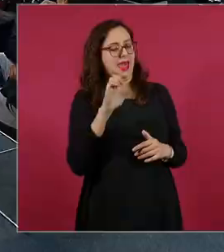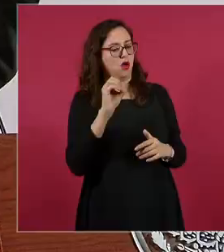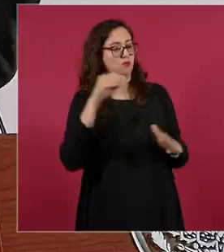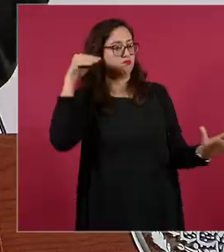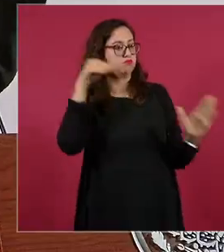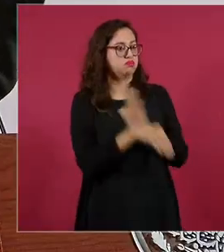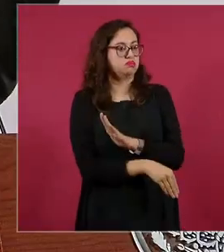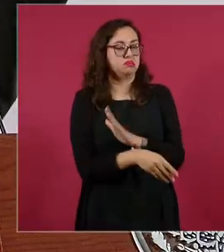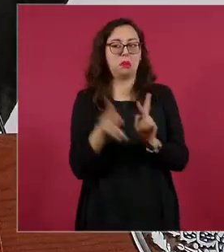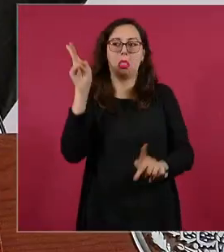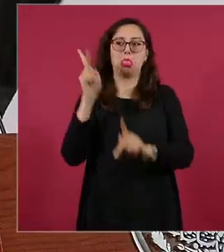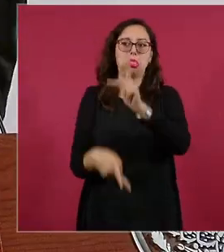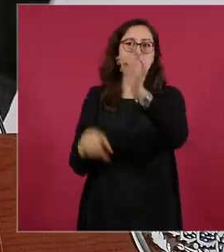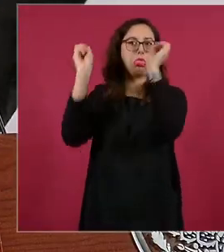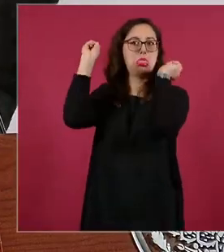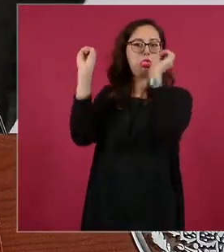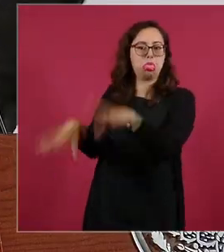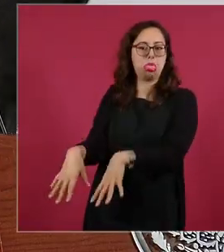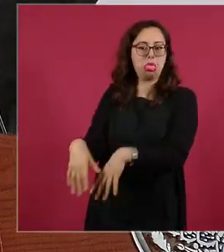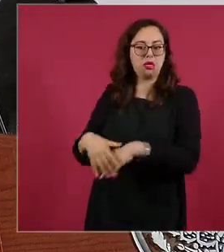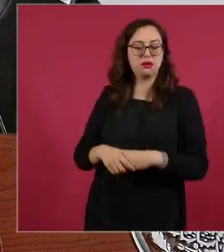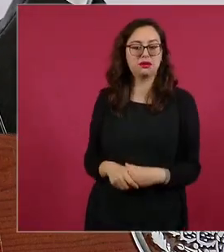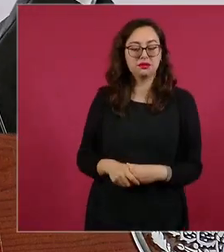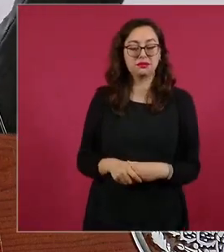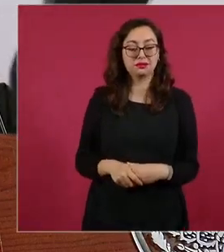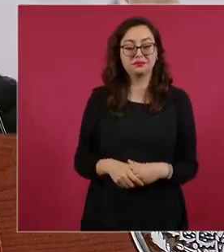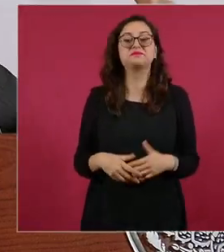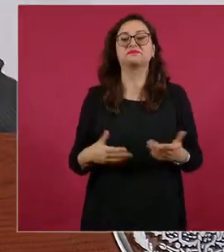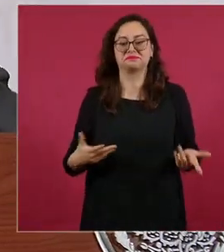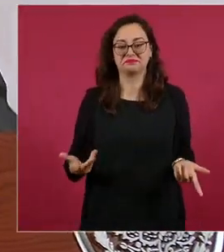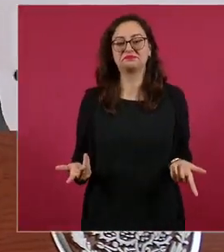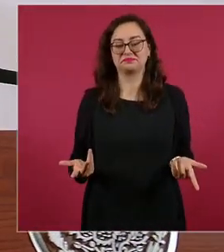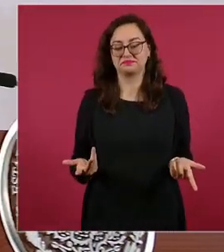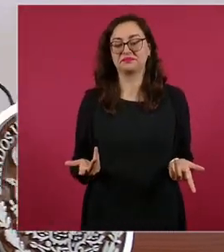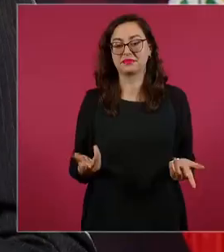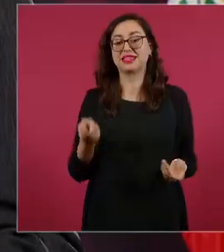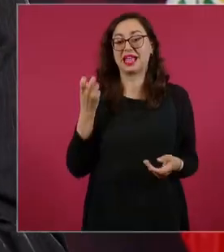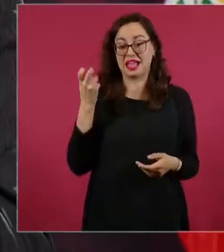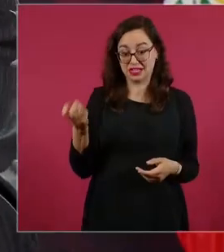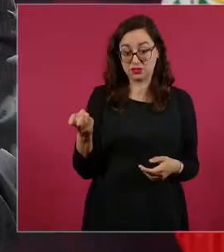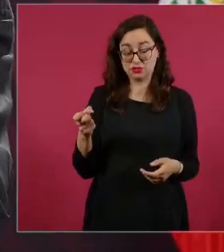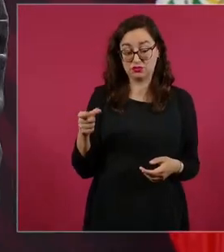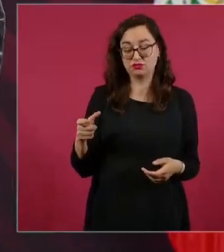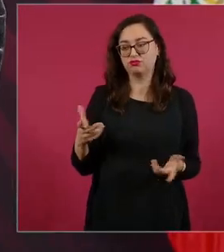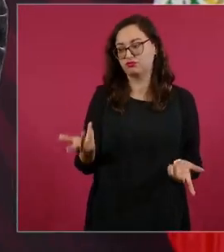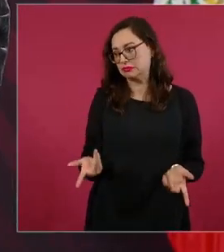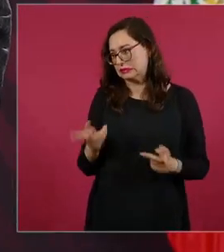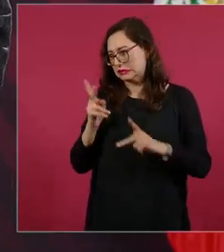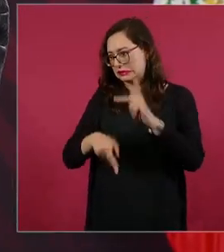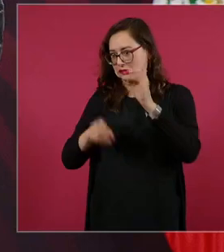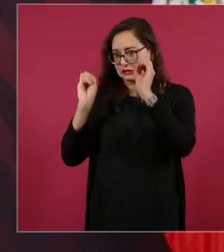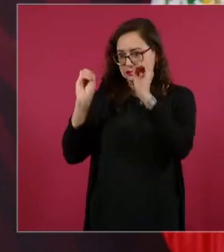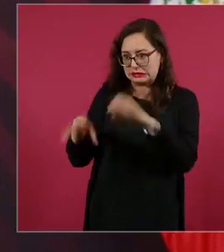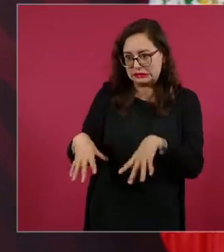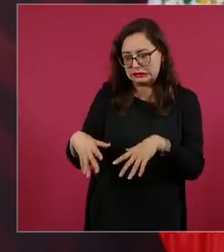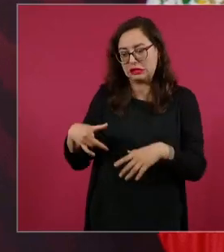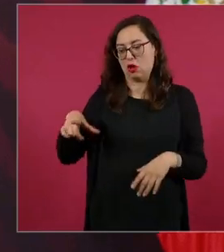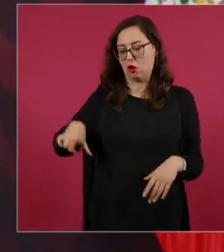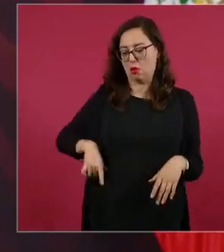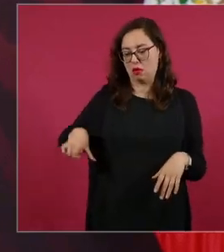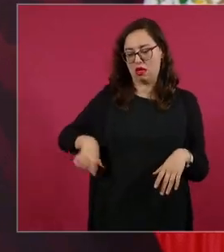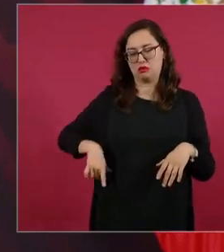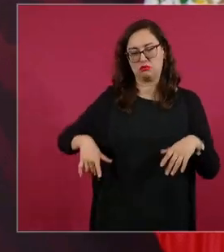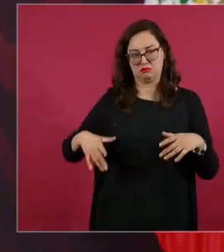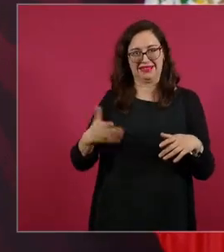acuerdo que hacen con Casas Geo el gobierno se compromete a hacer el puente